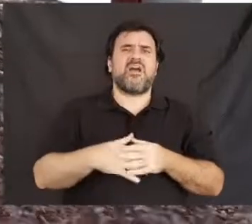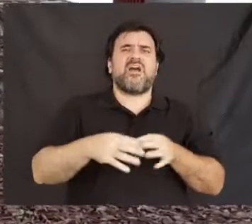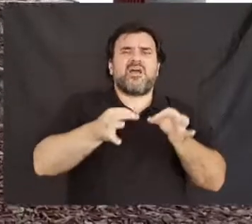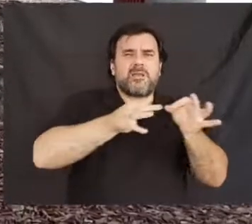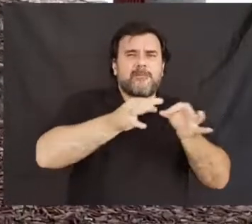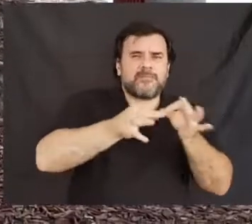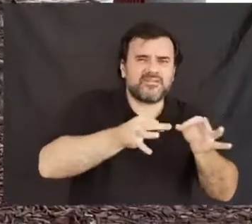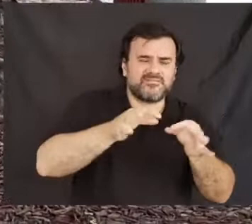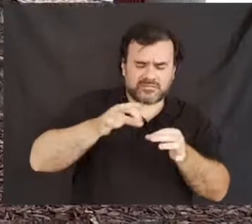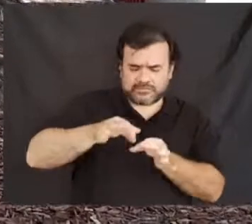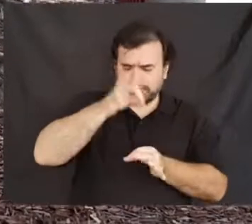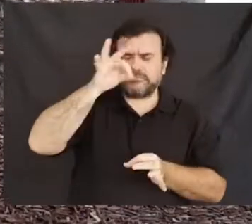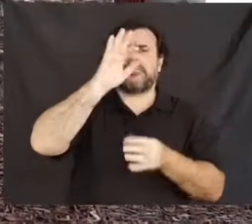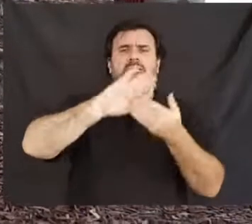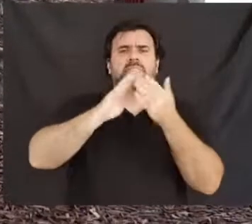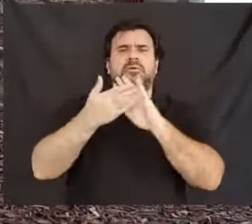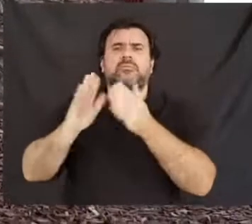Interpretas el alma del pueblo.